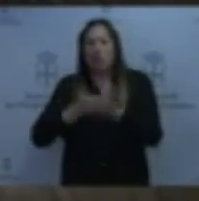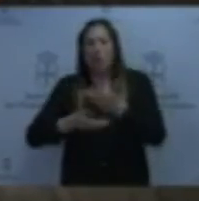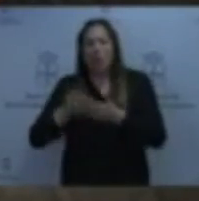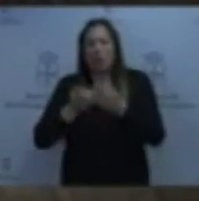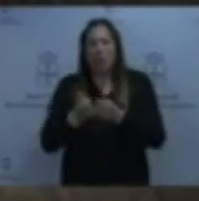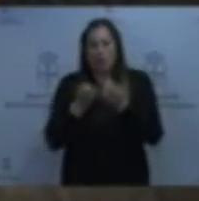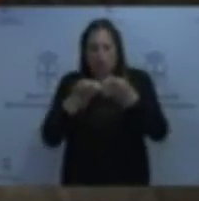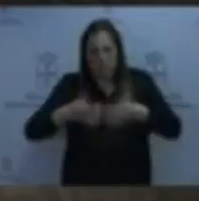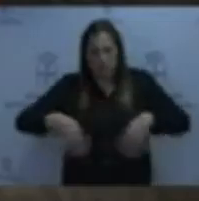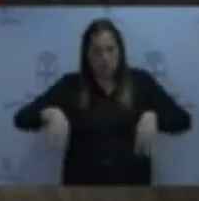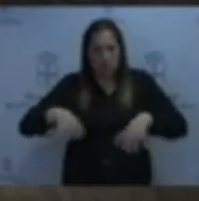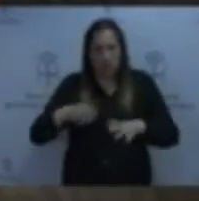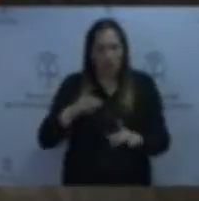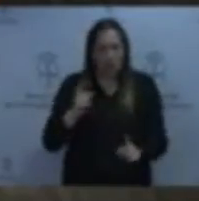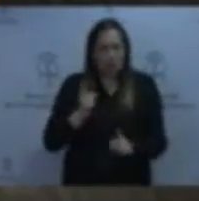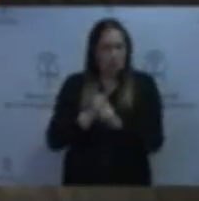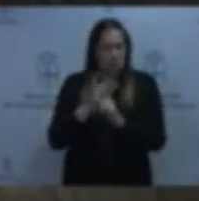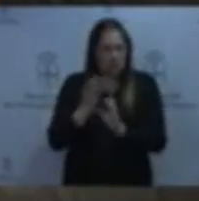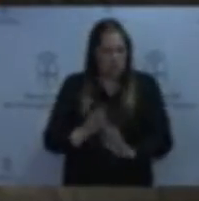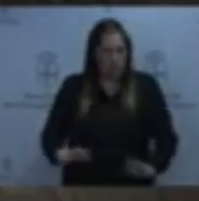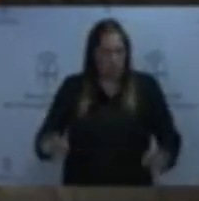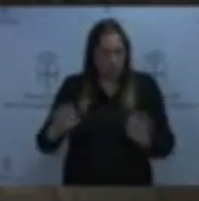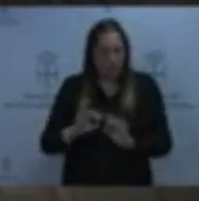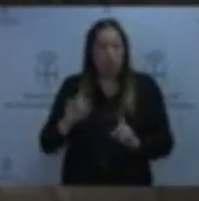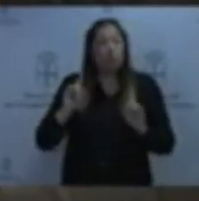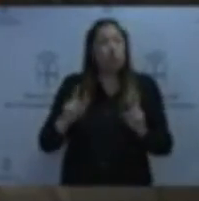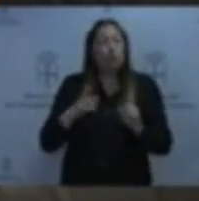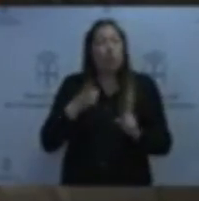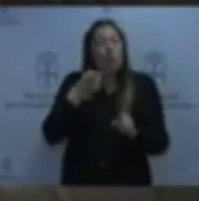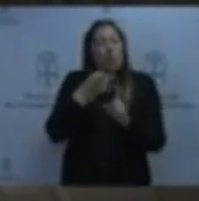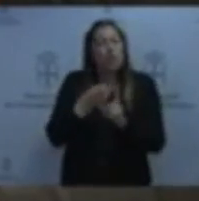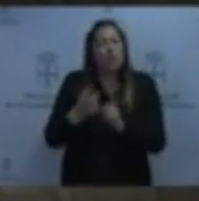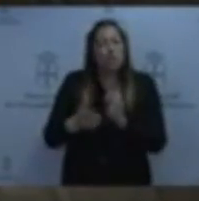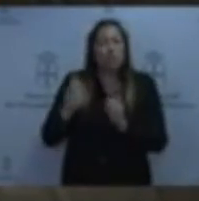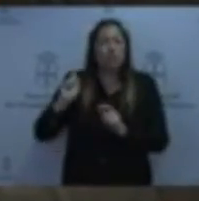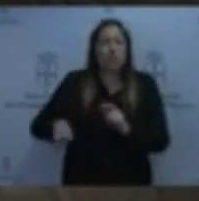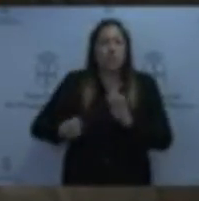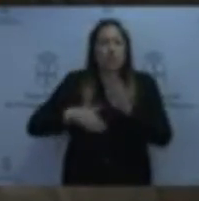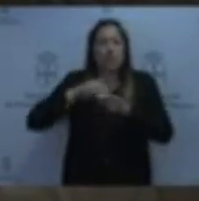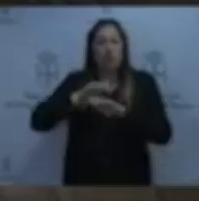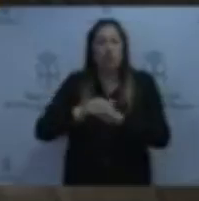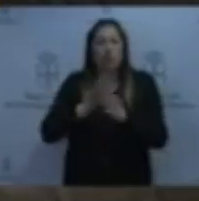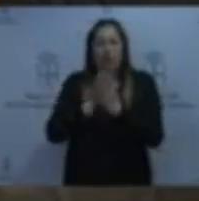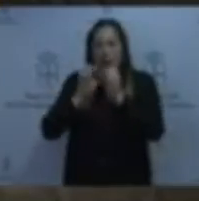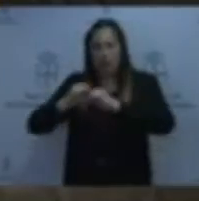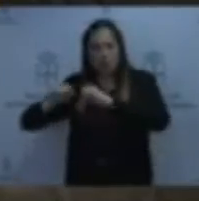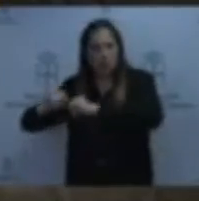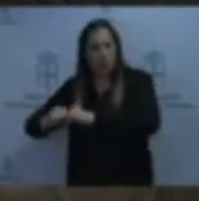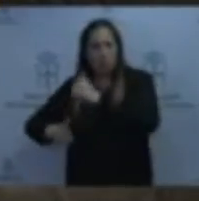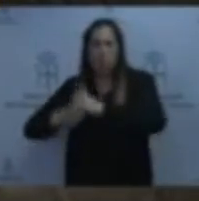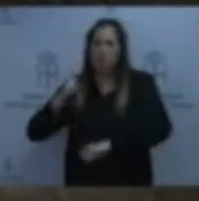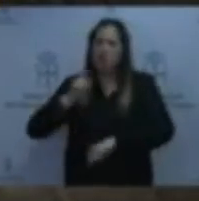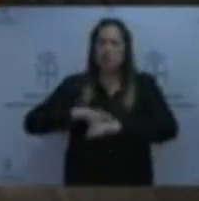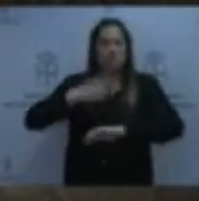nuestra mayor preocupación es, como le he dicho, que se cumpla la sentencia en todos sus acuerdos, a los criterios y tiempos jurídicos, y